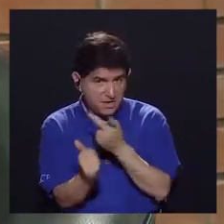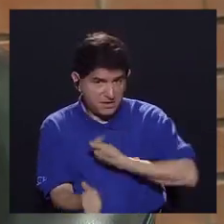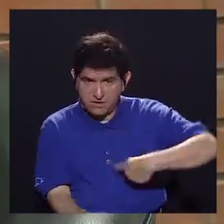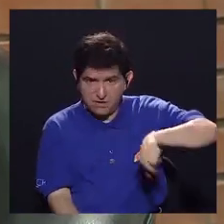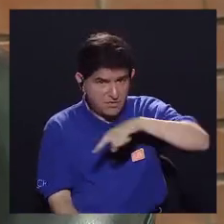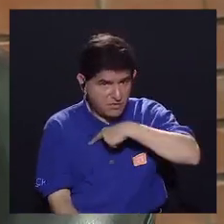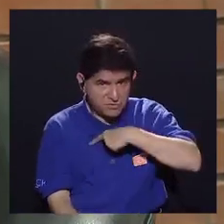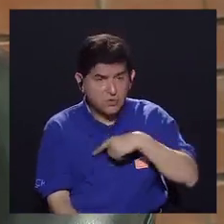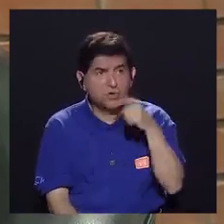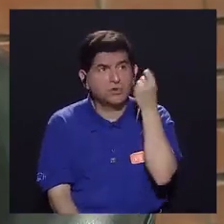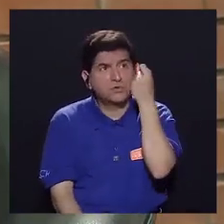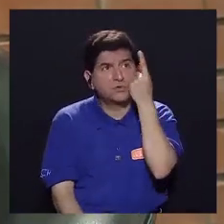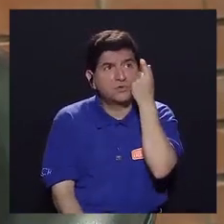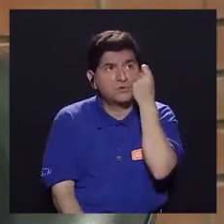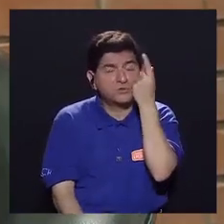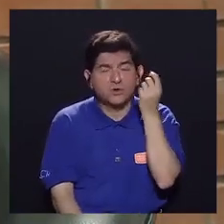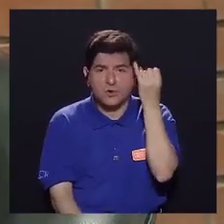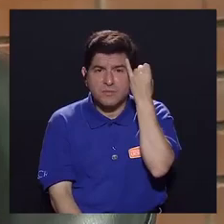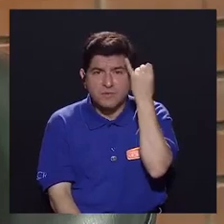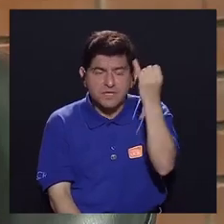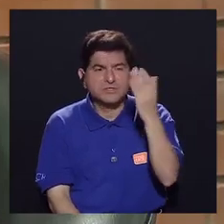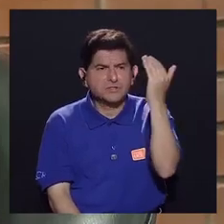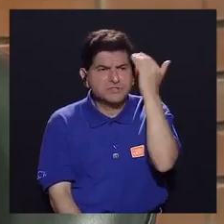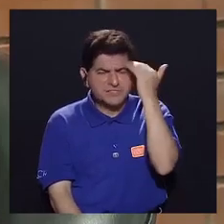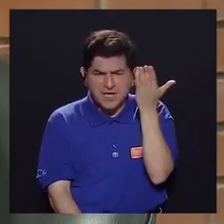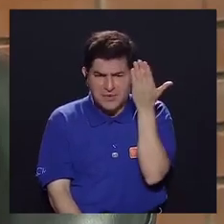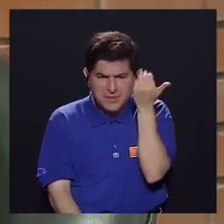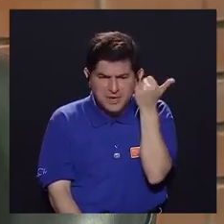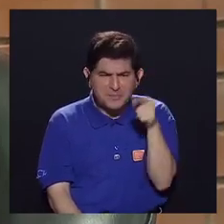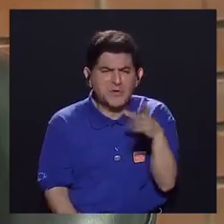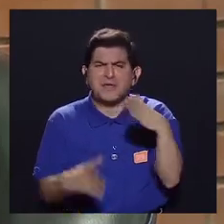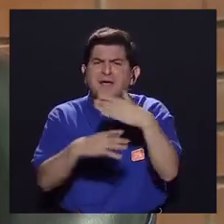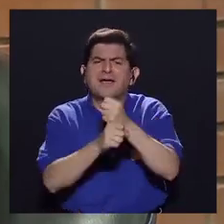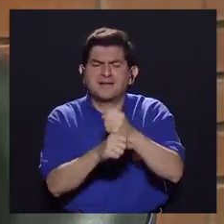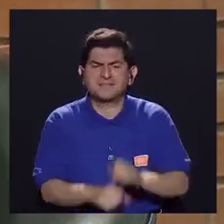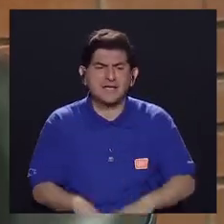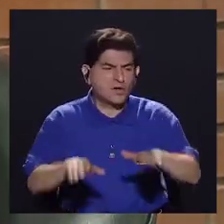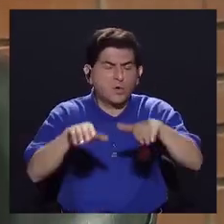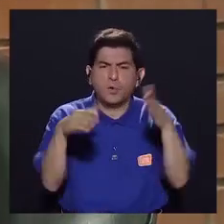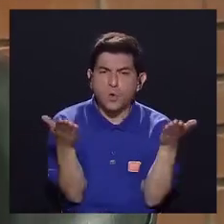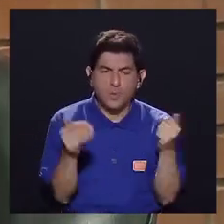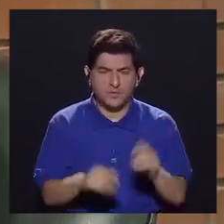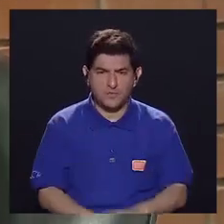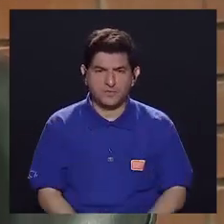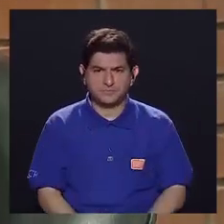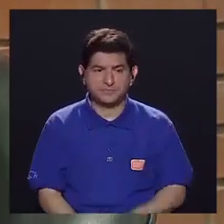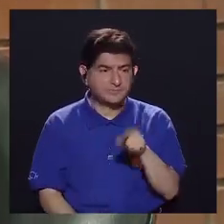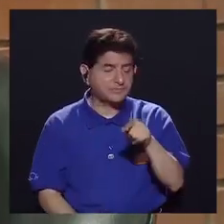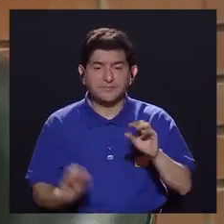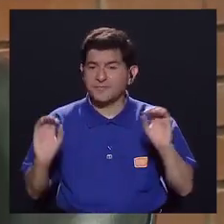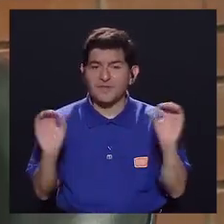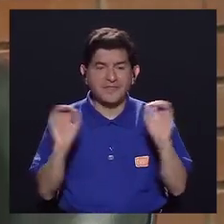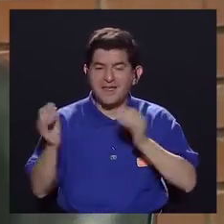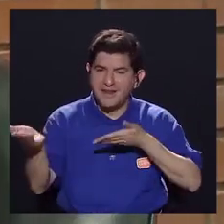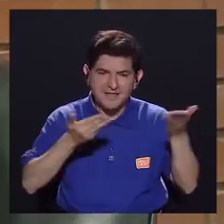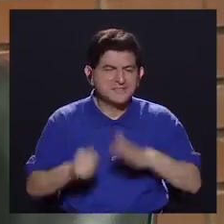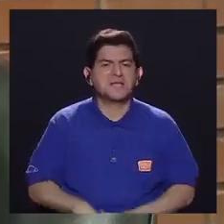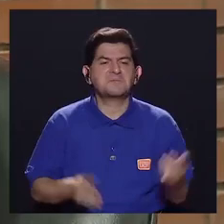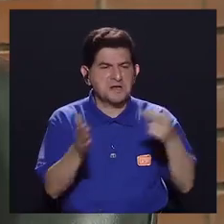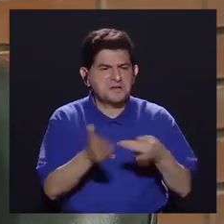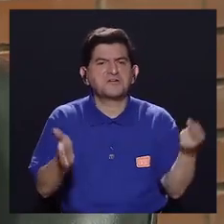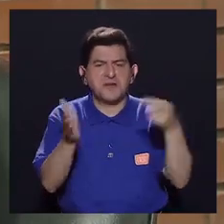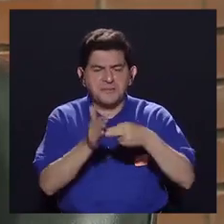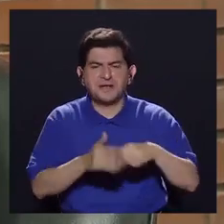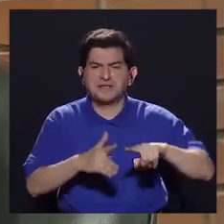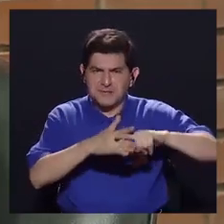acompañamos la comprensión conceptual, el saber por qué se hace lo que se hace y cómo se hace, pues no sirve de nada